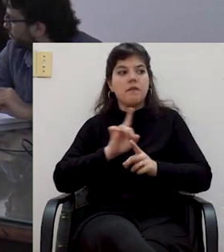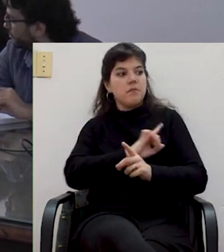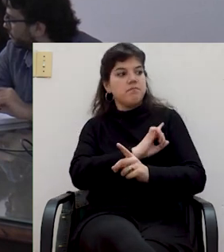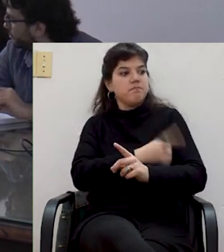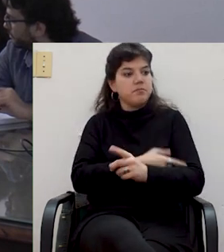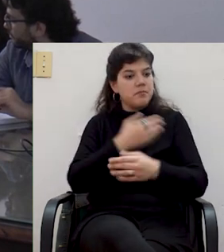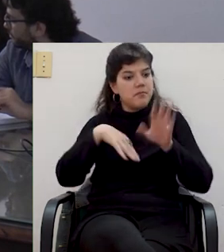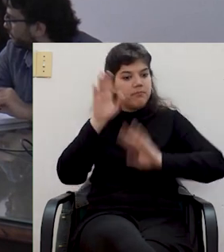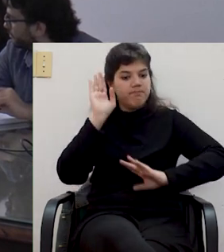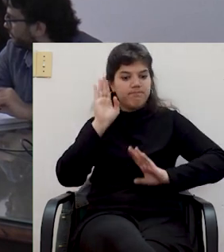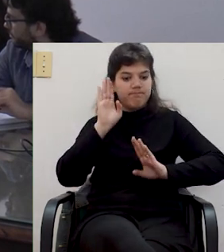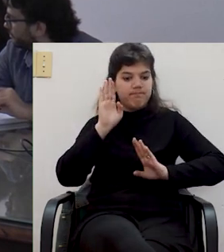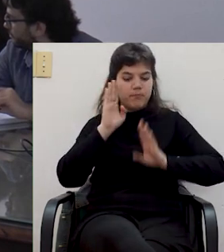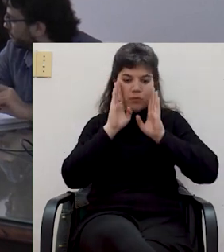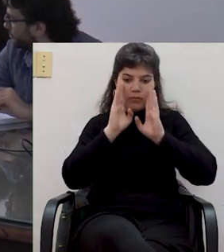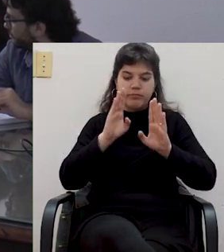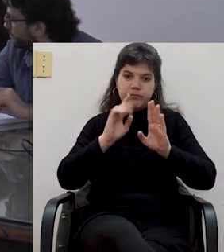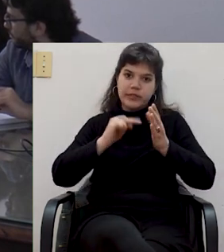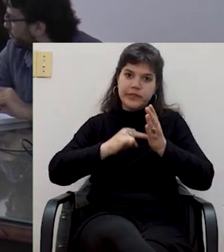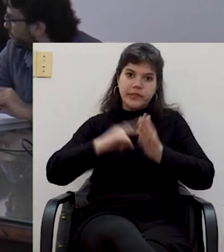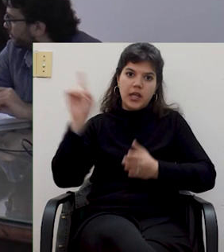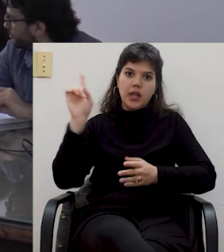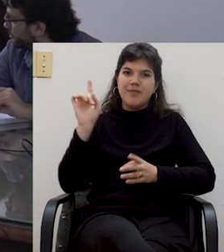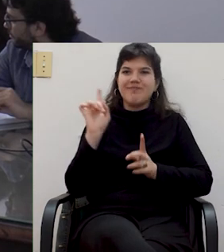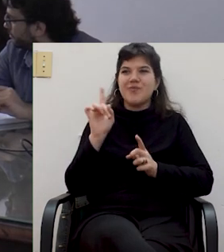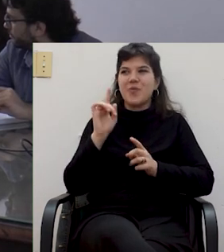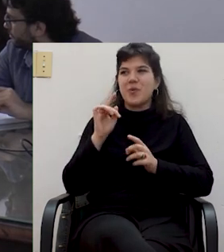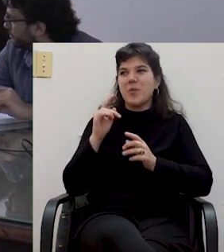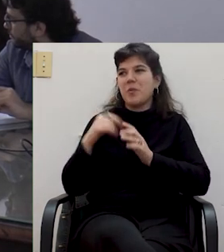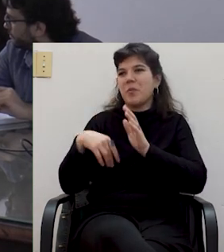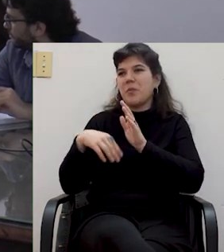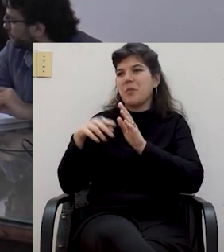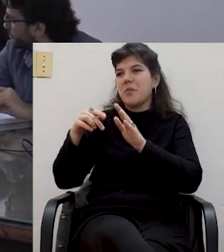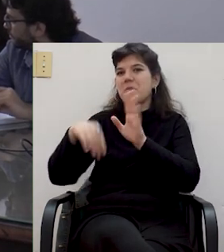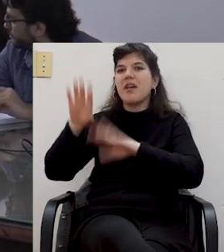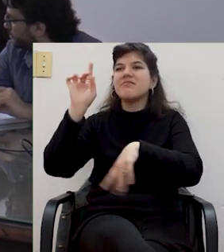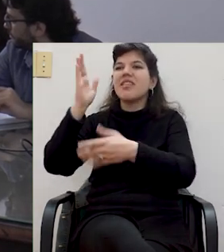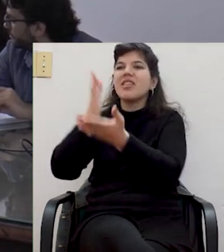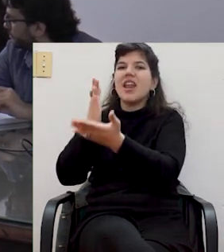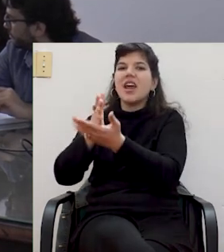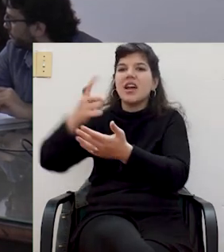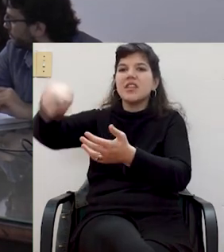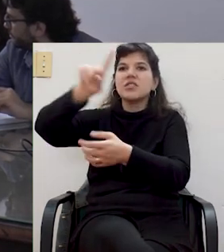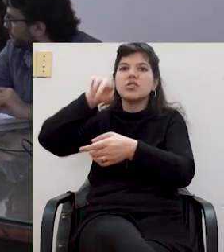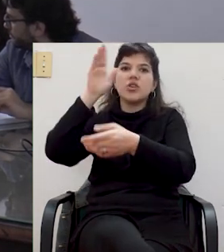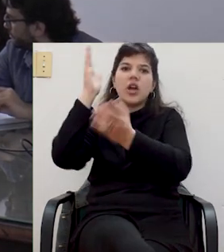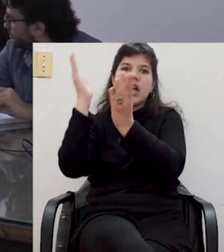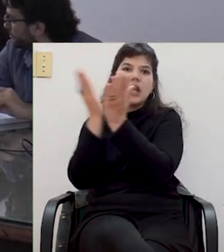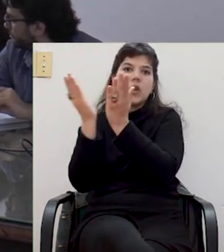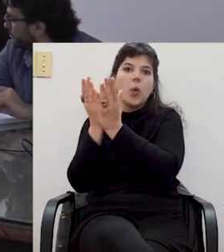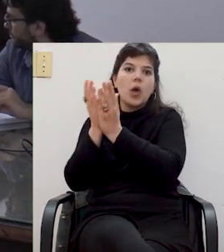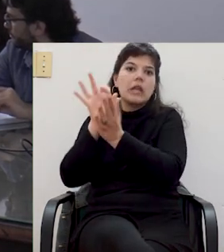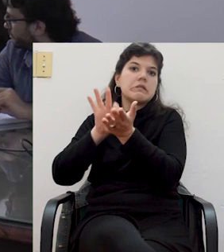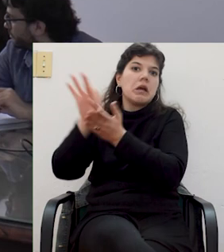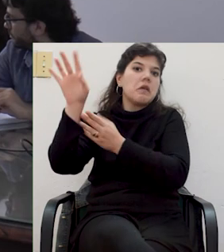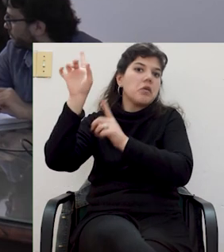centrales. No pueden tener más derechos estudiantes que ingresan a un servicio